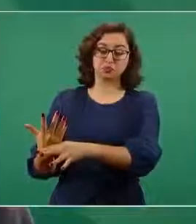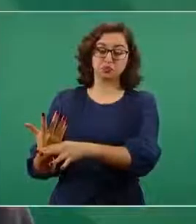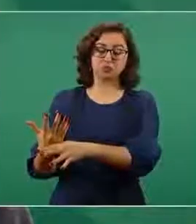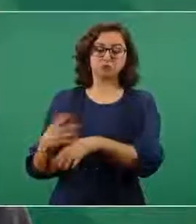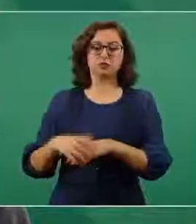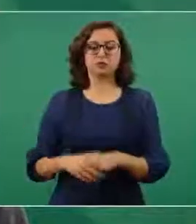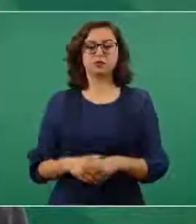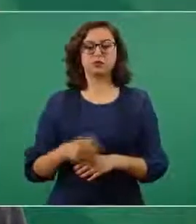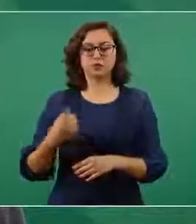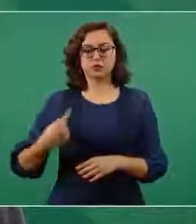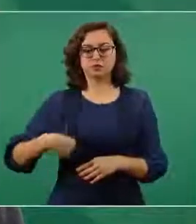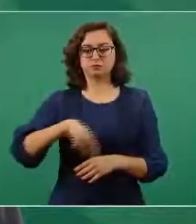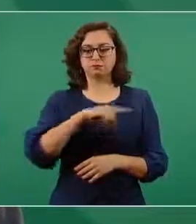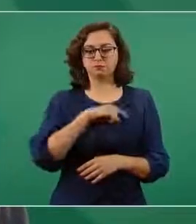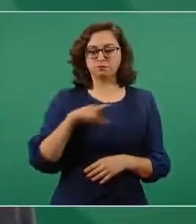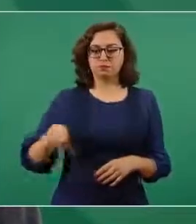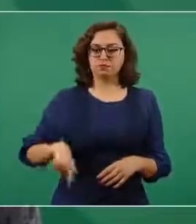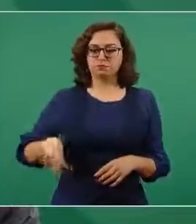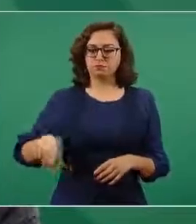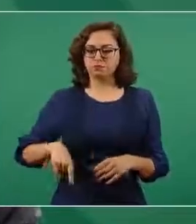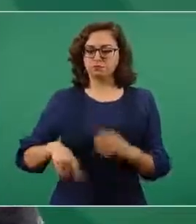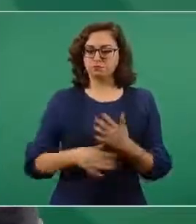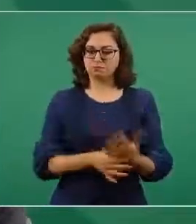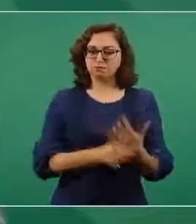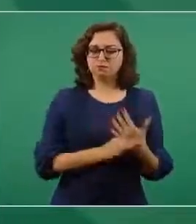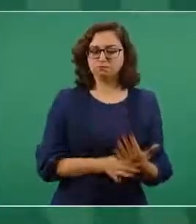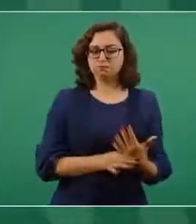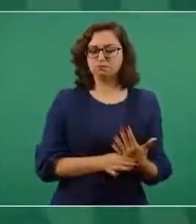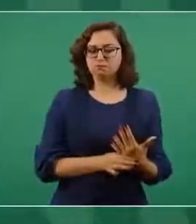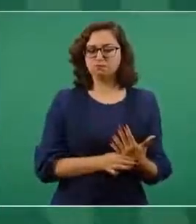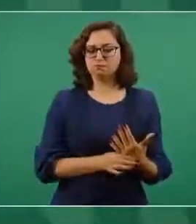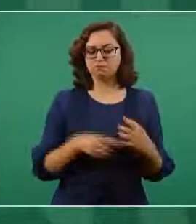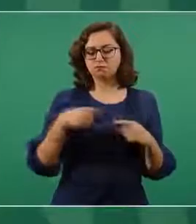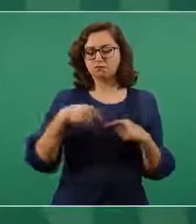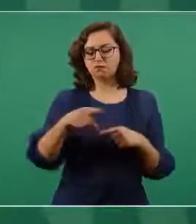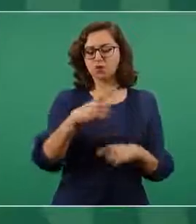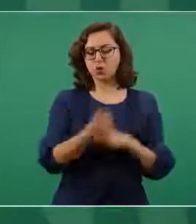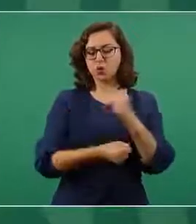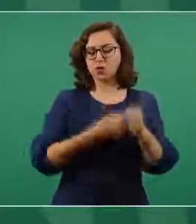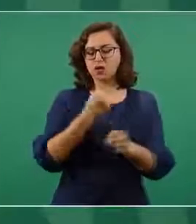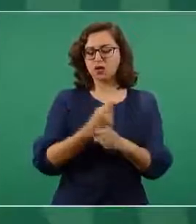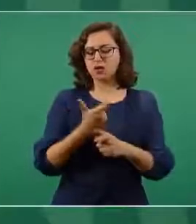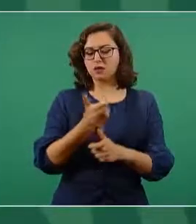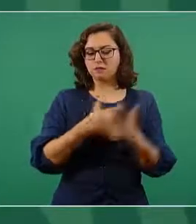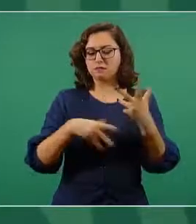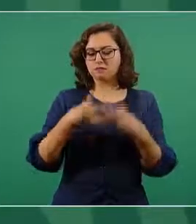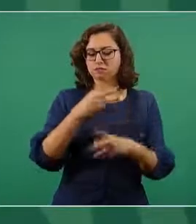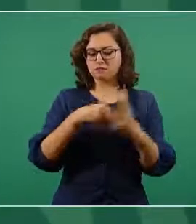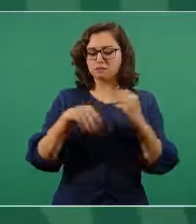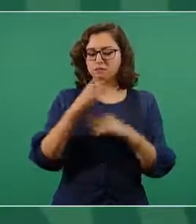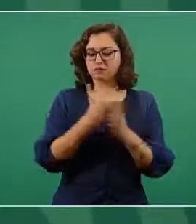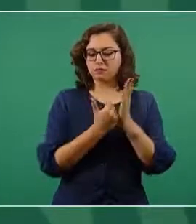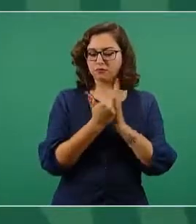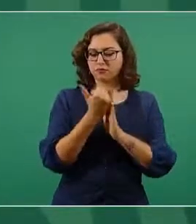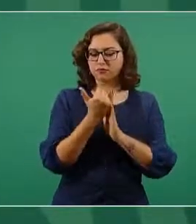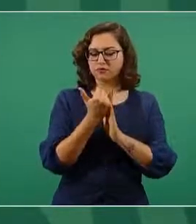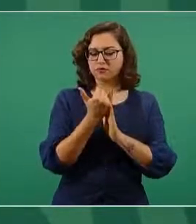Y nosotros tenemos esa